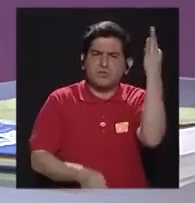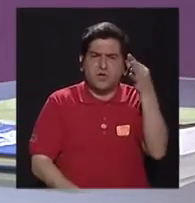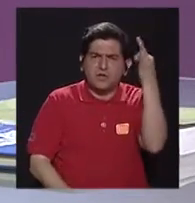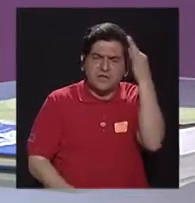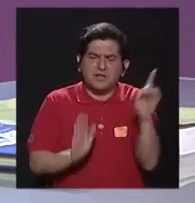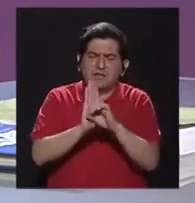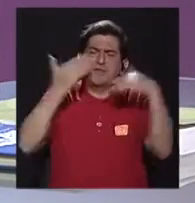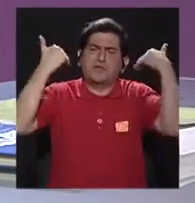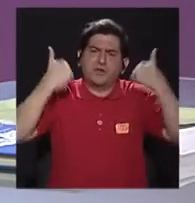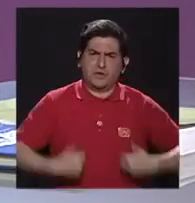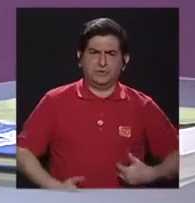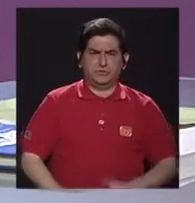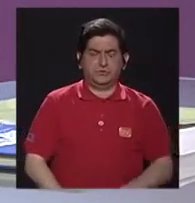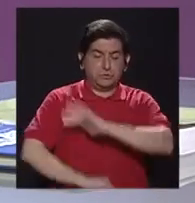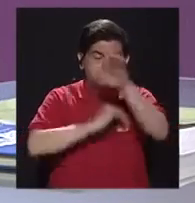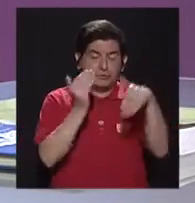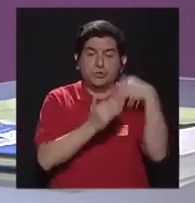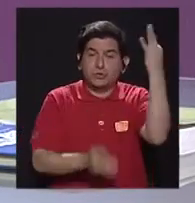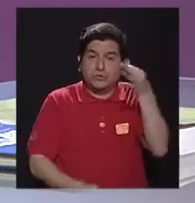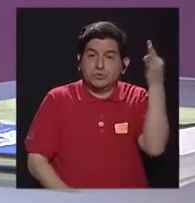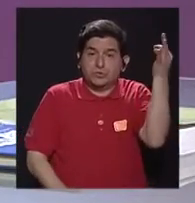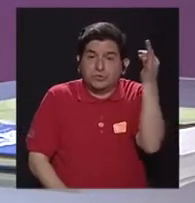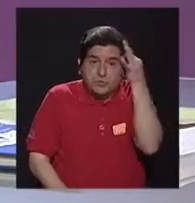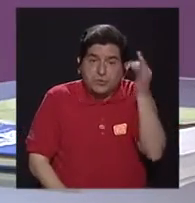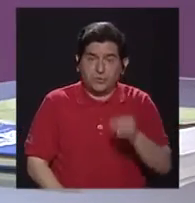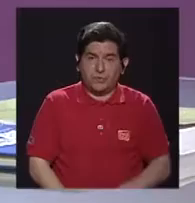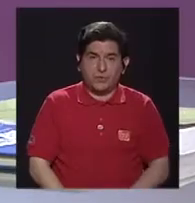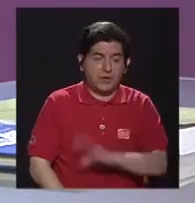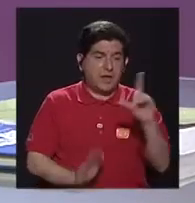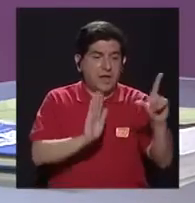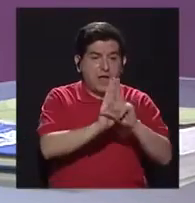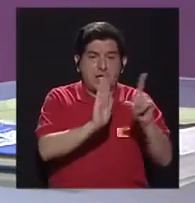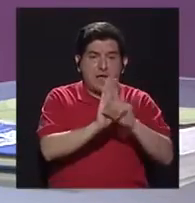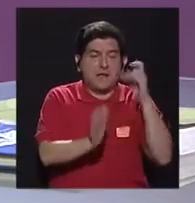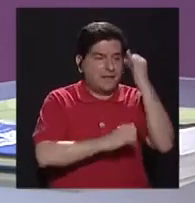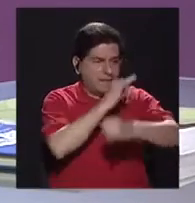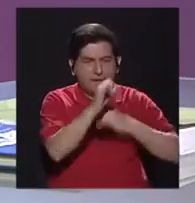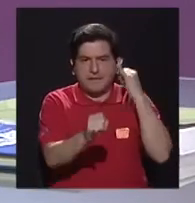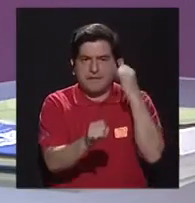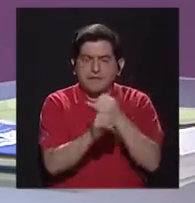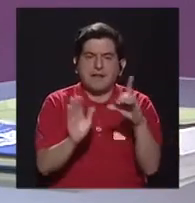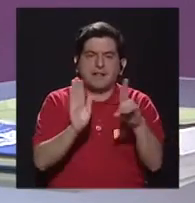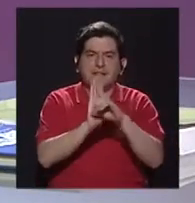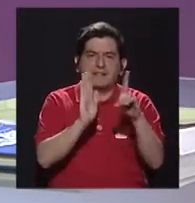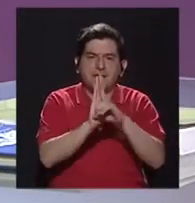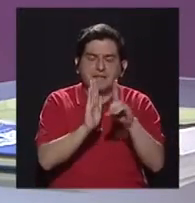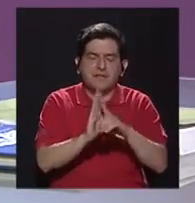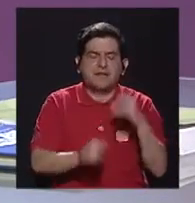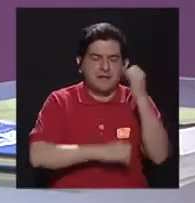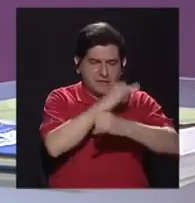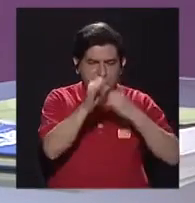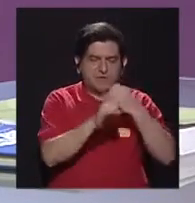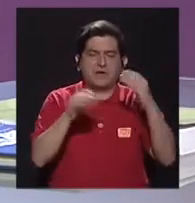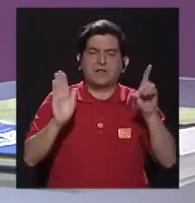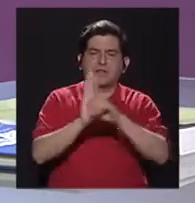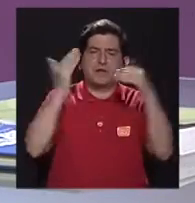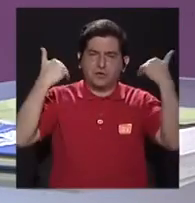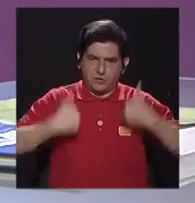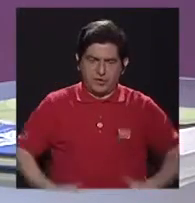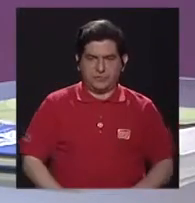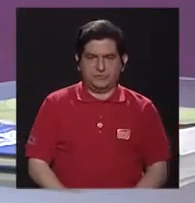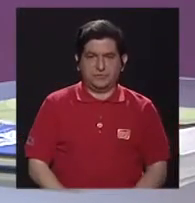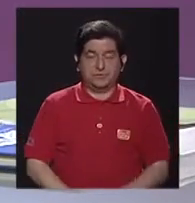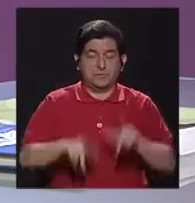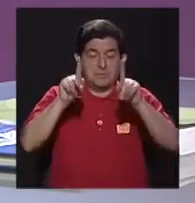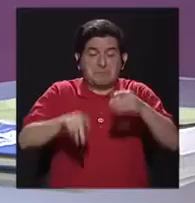de los derechos humanos y toda la teoría y la legislación internacional del derecho internacional de los derechos humanos. Claro, para alguien